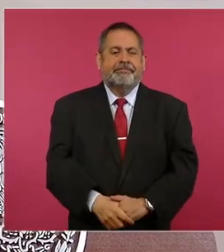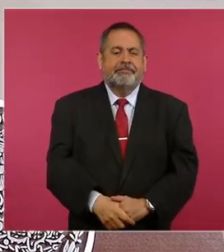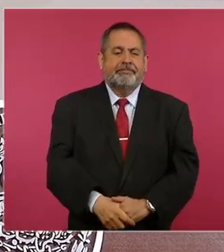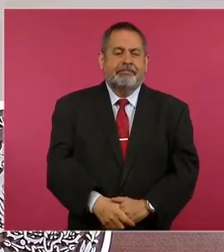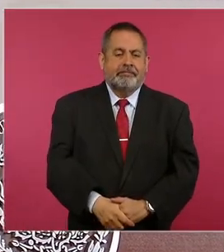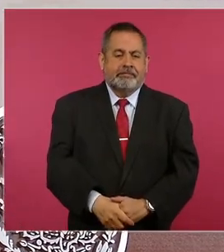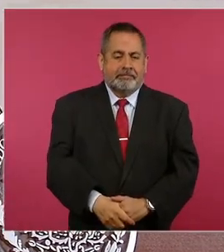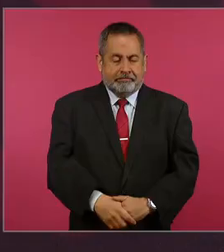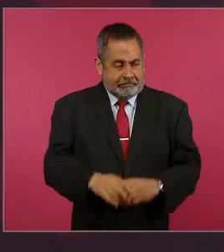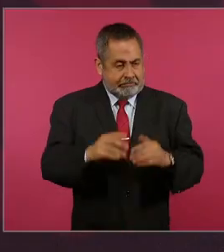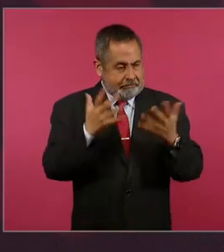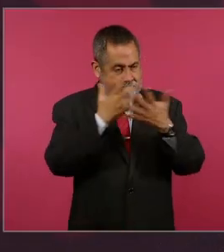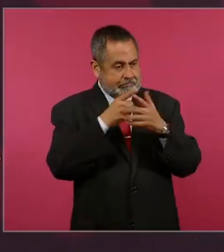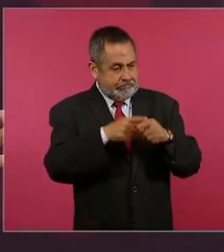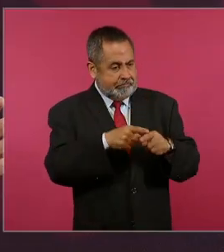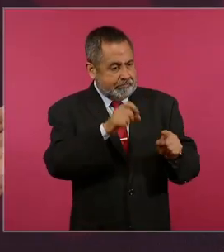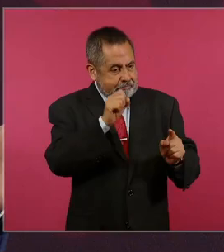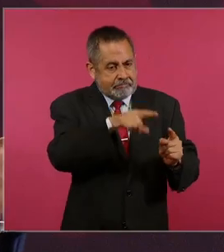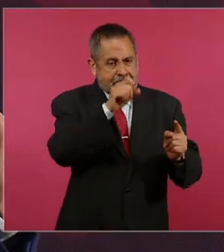atolondrados ahí.